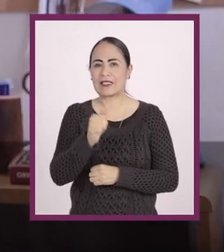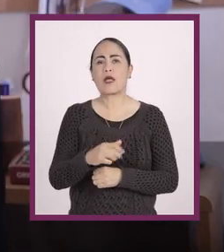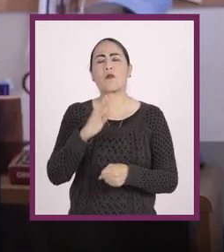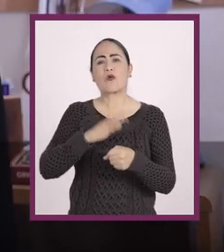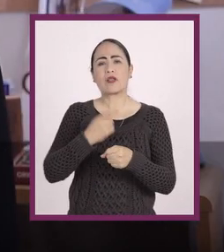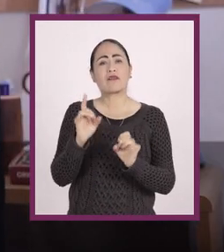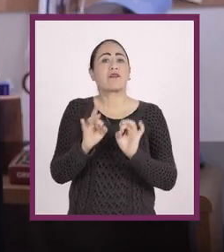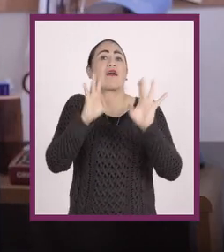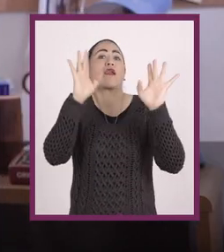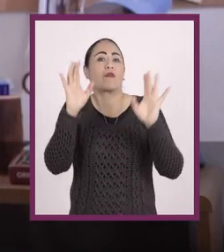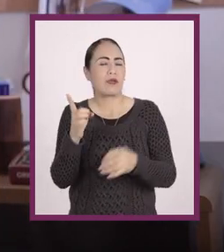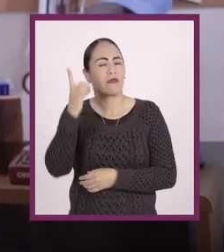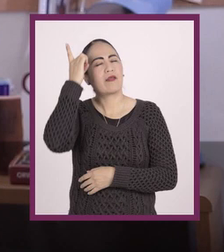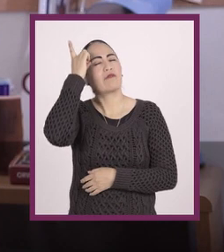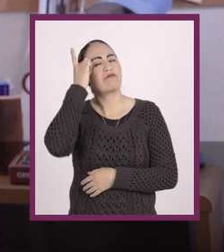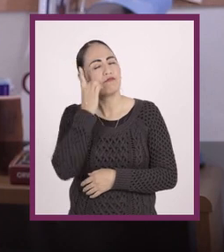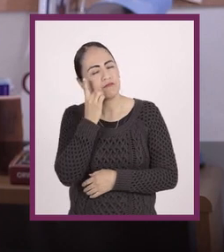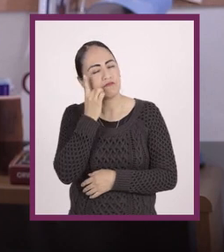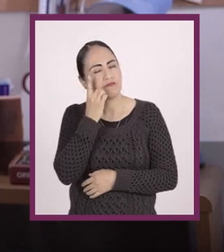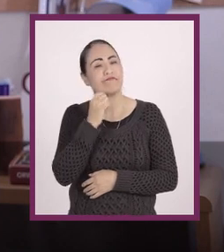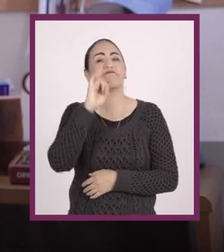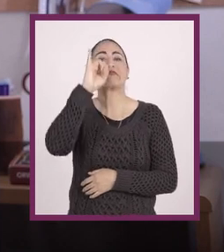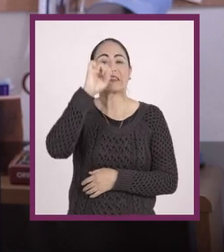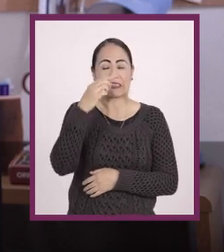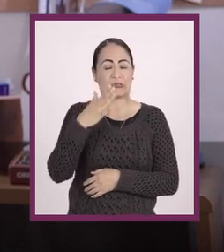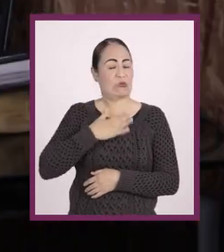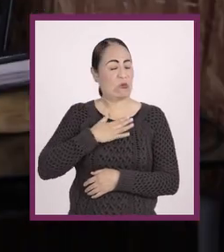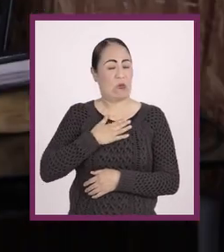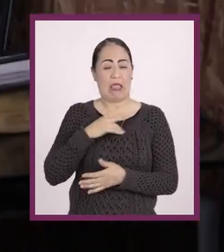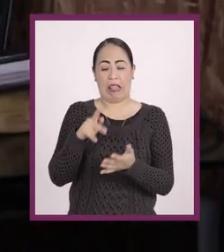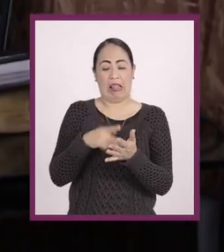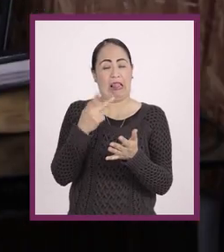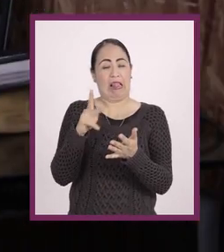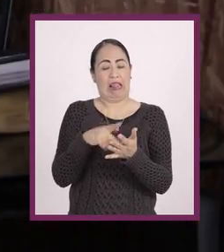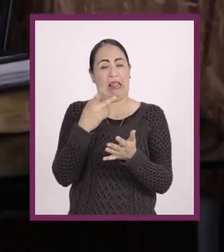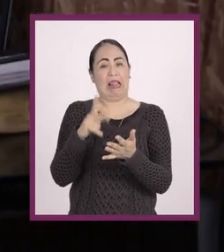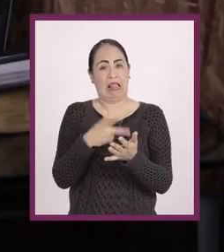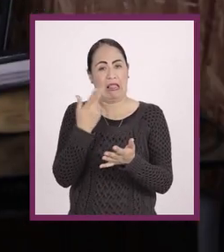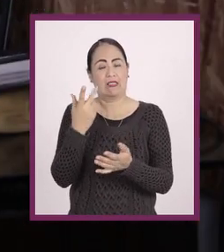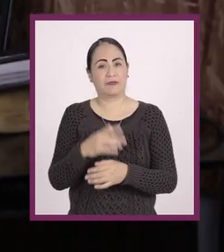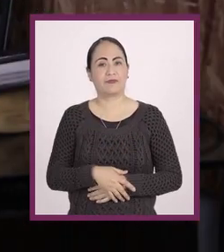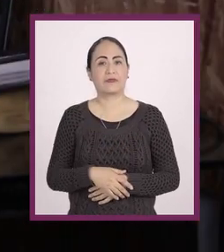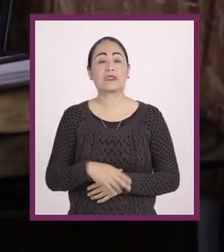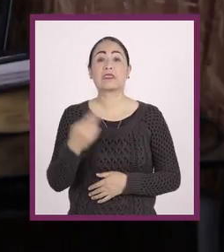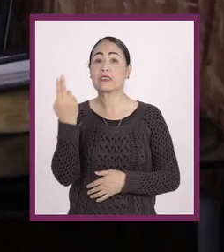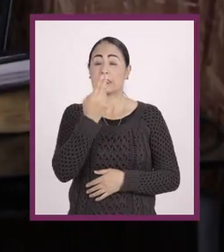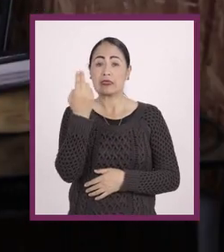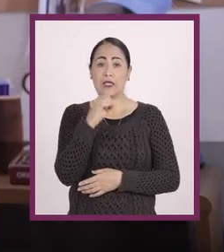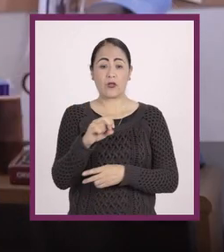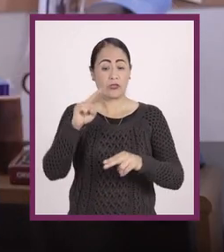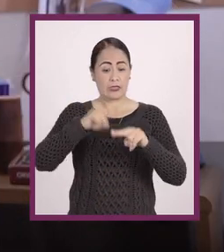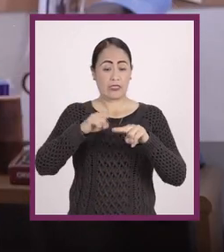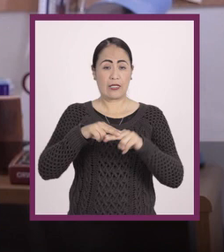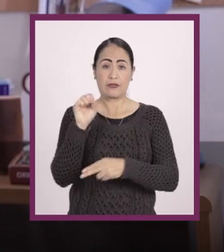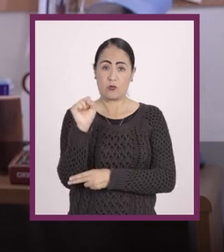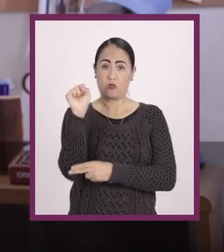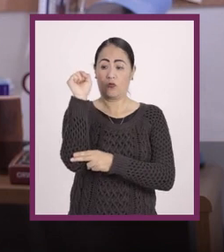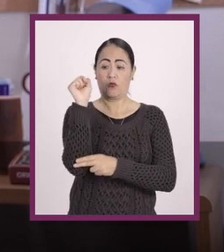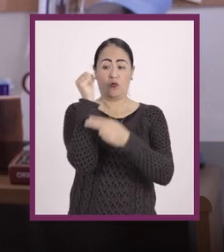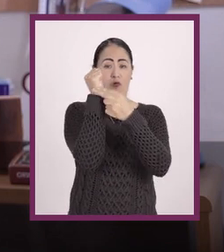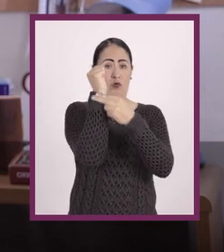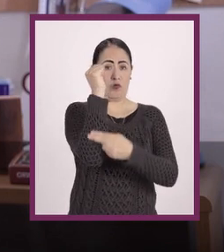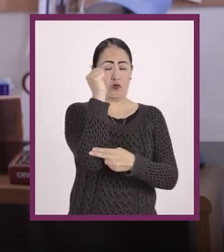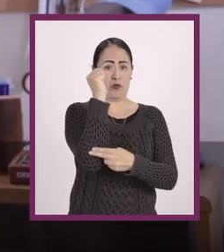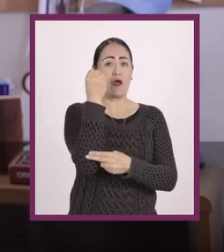exactamente porque además corres el riesgo de quedarte dormido y si cuántas veces me ha pasado sentarse